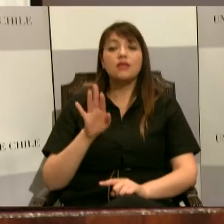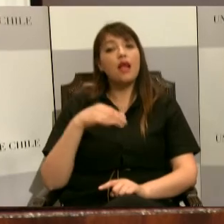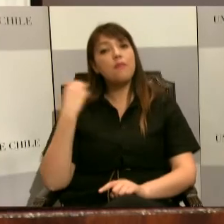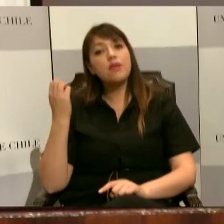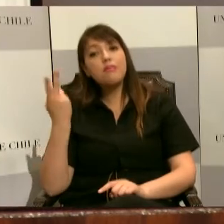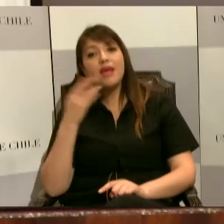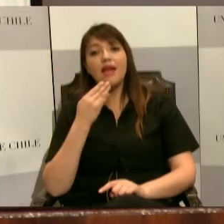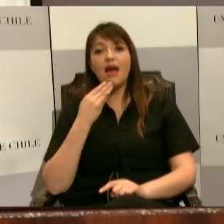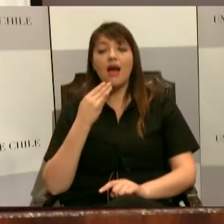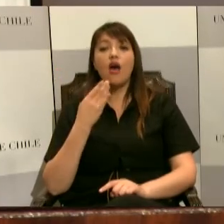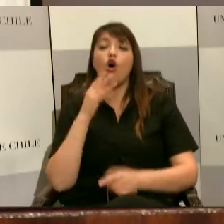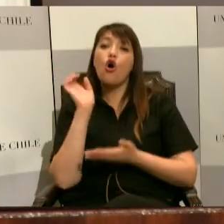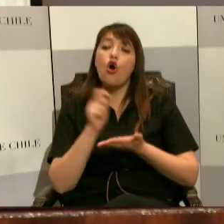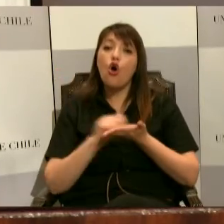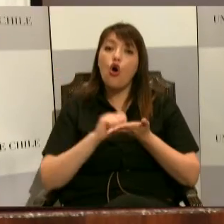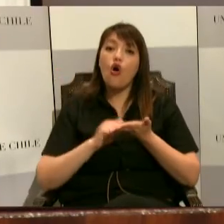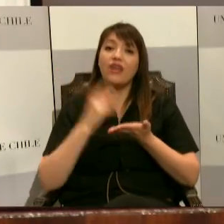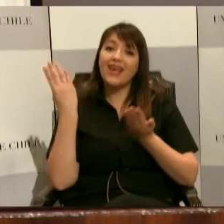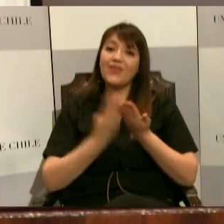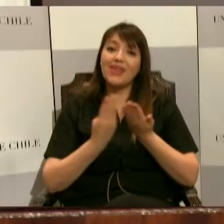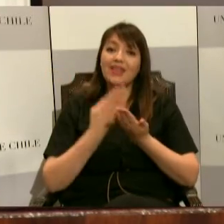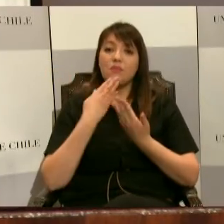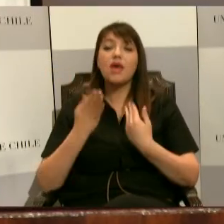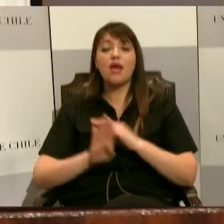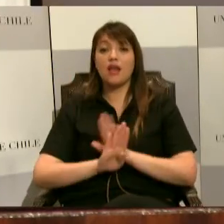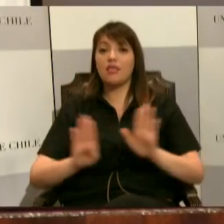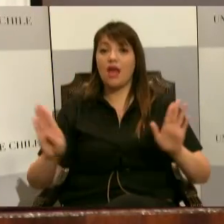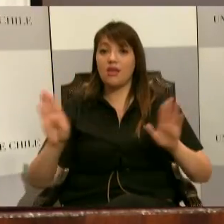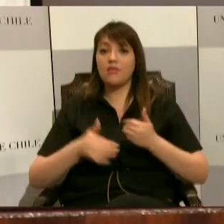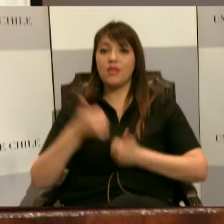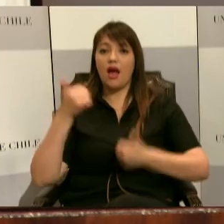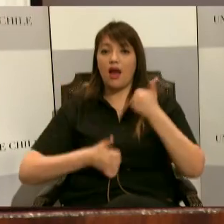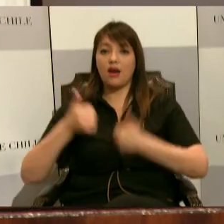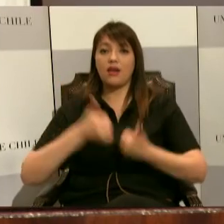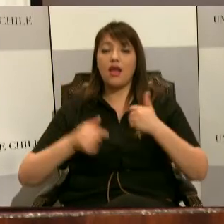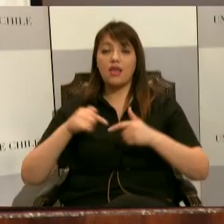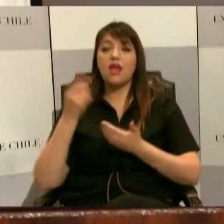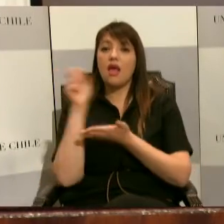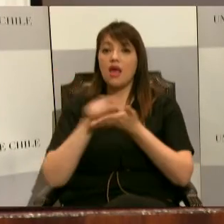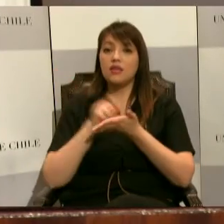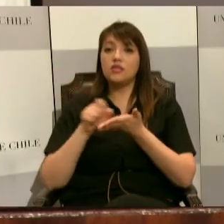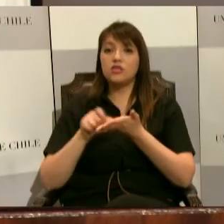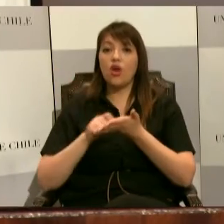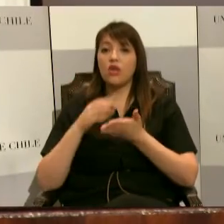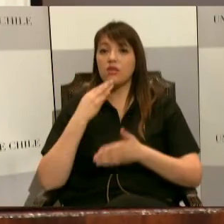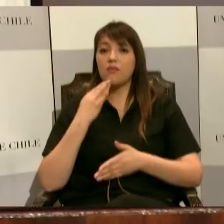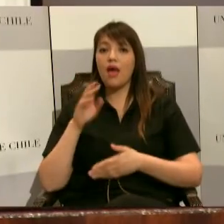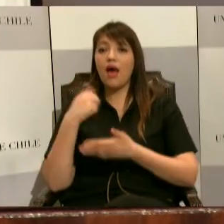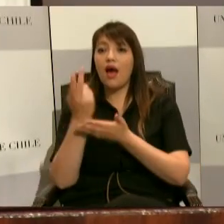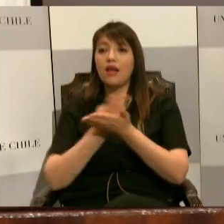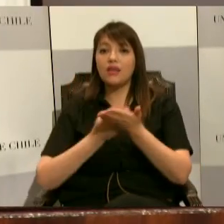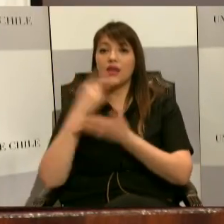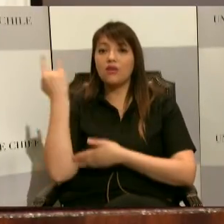la primera en exhibir obras de estudiantes y egresados. Esta edición articuló a las principales unidades que realizan creación artística en